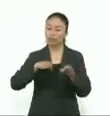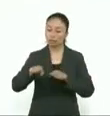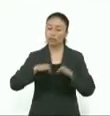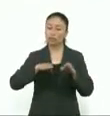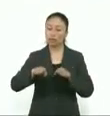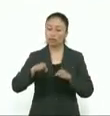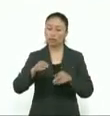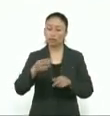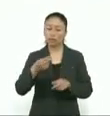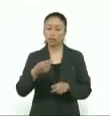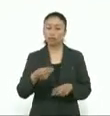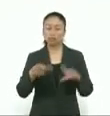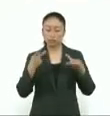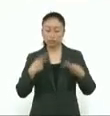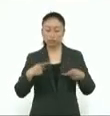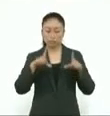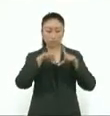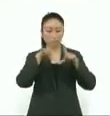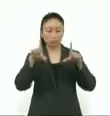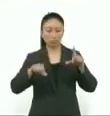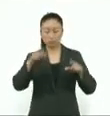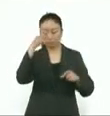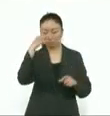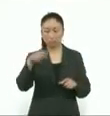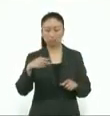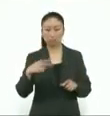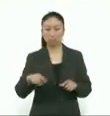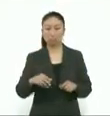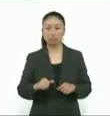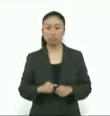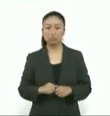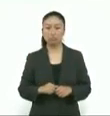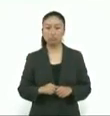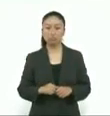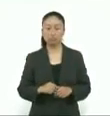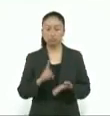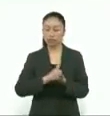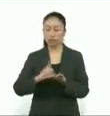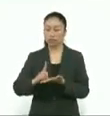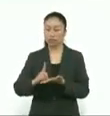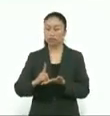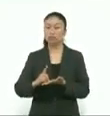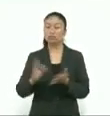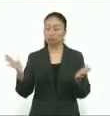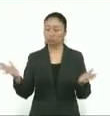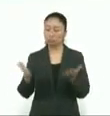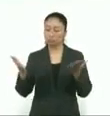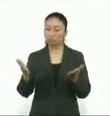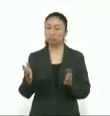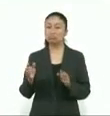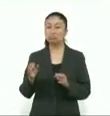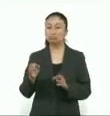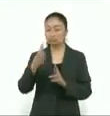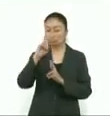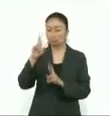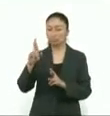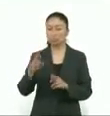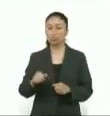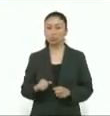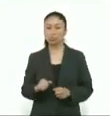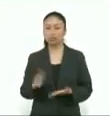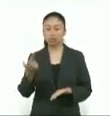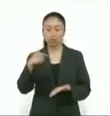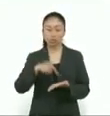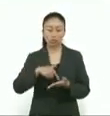pueblo, a reivindicar los derechos de las mujeres, a darles más